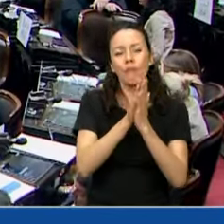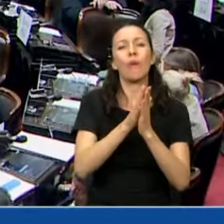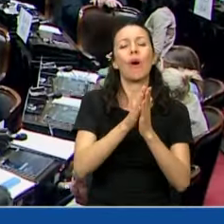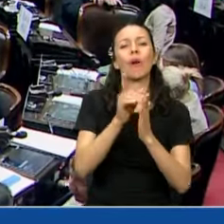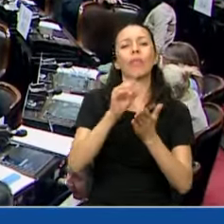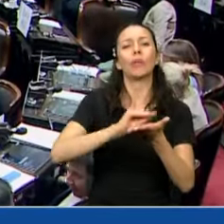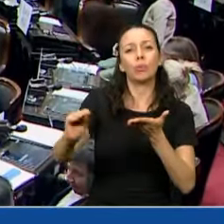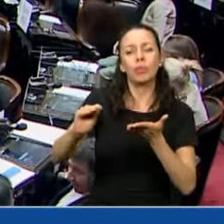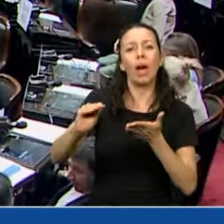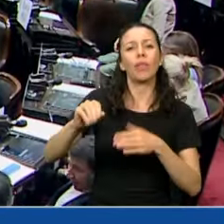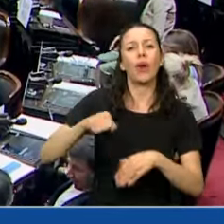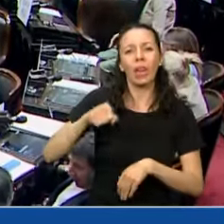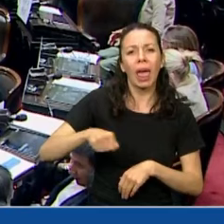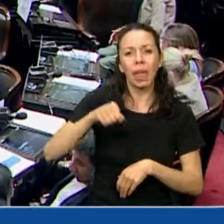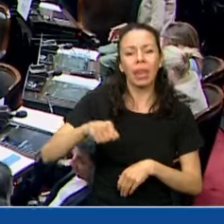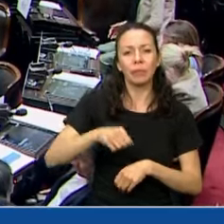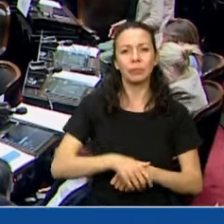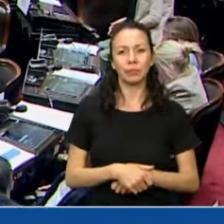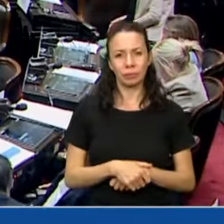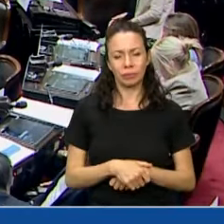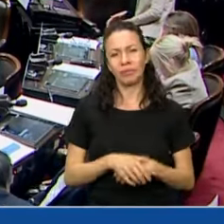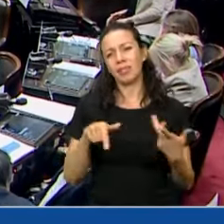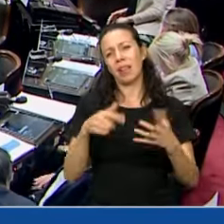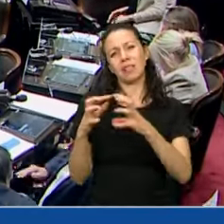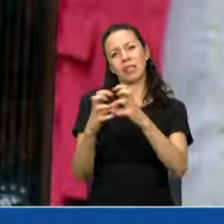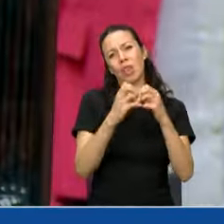negri diputado negri estamos